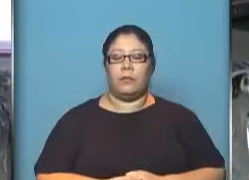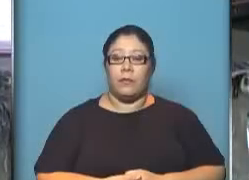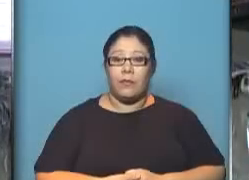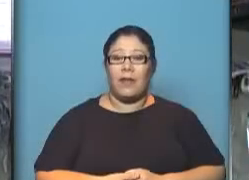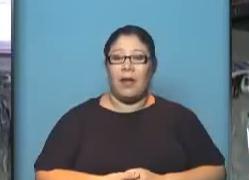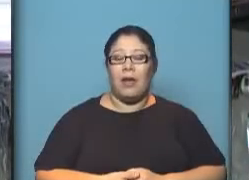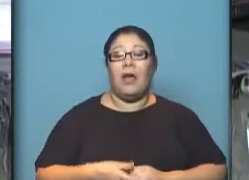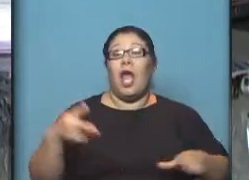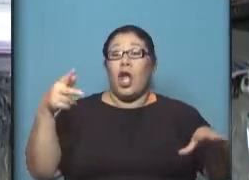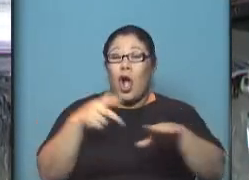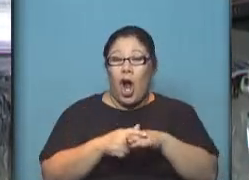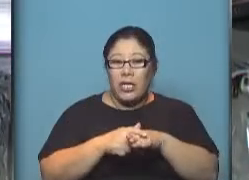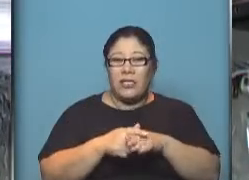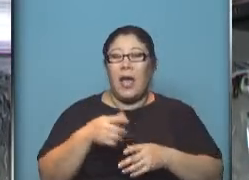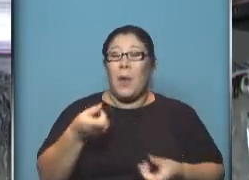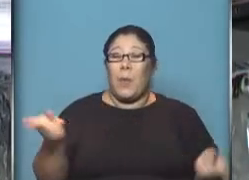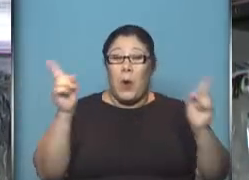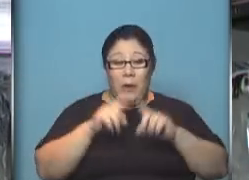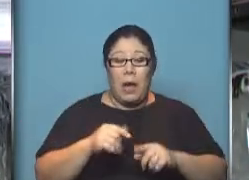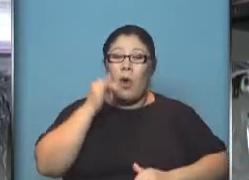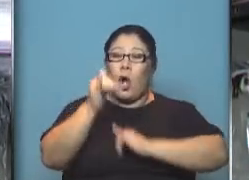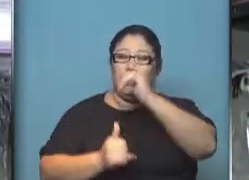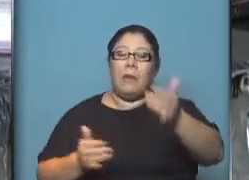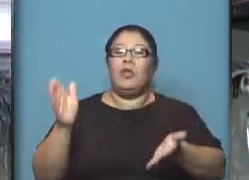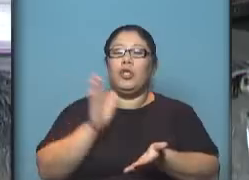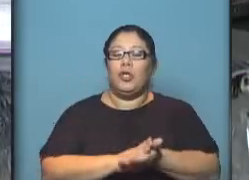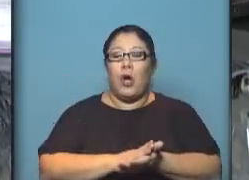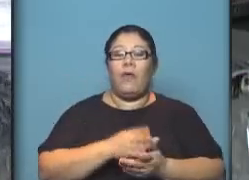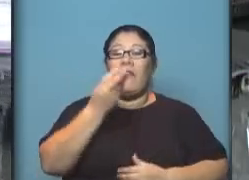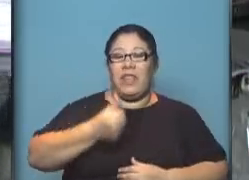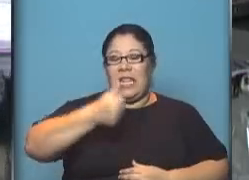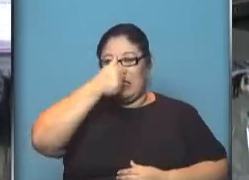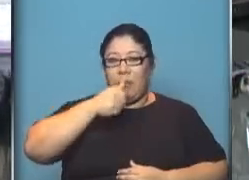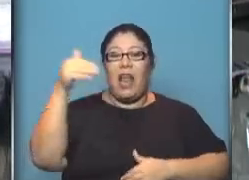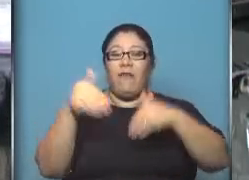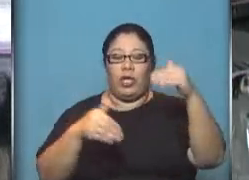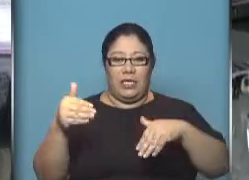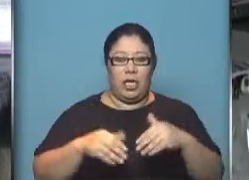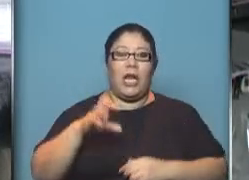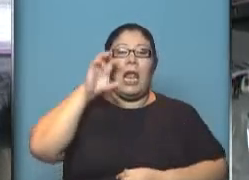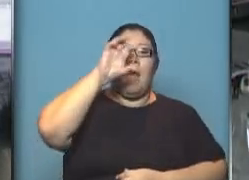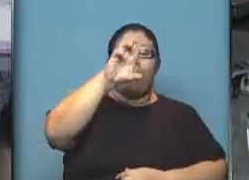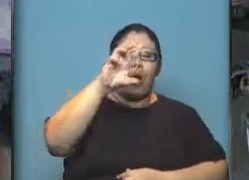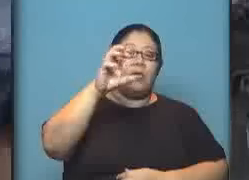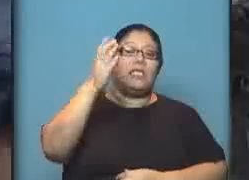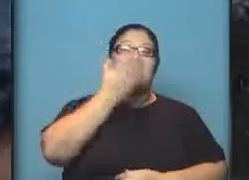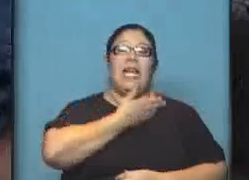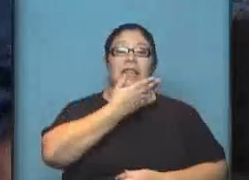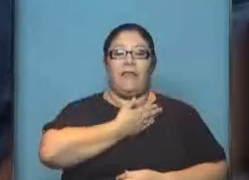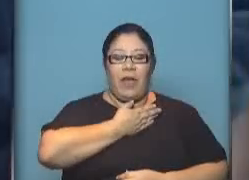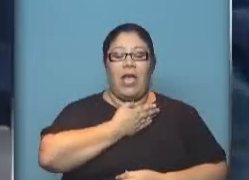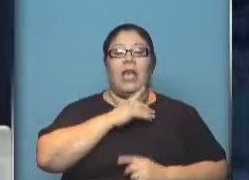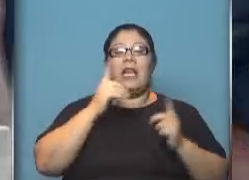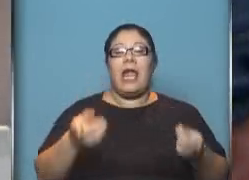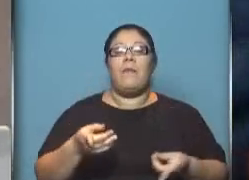Lo anticipamos antes de la pausa. Fin de semana electoral en el país, en Río Negro, se elige gobernador. También en la provincia de Santa Fe se espera